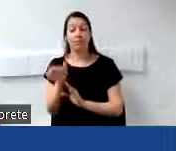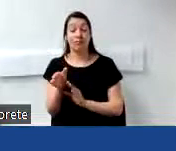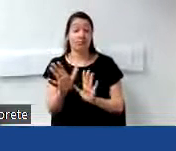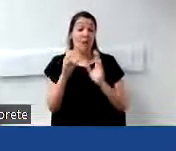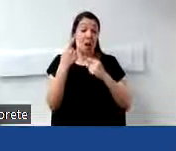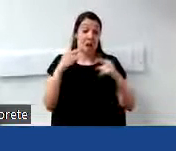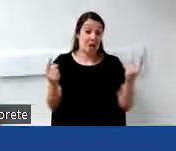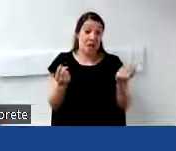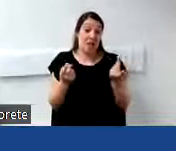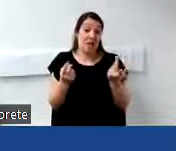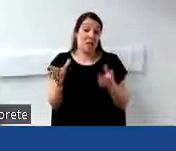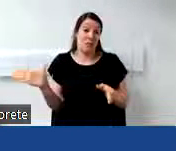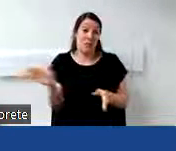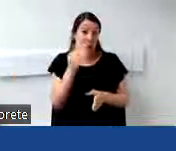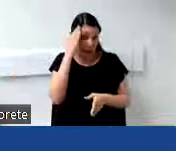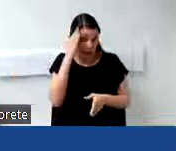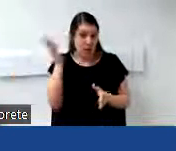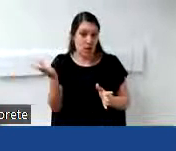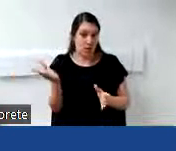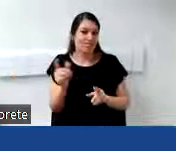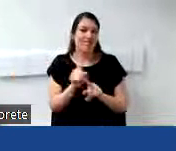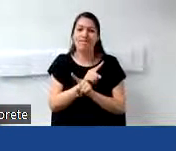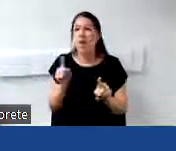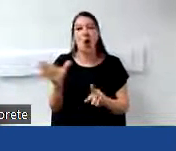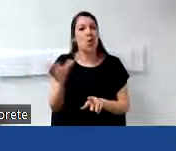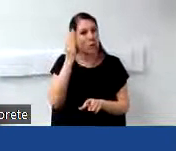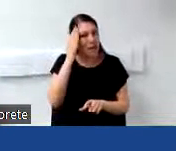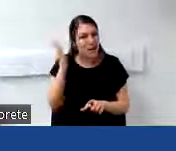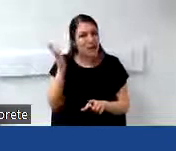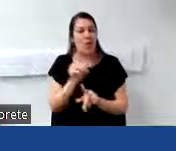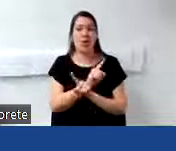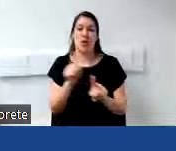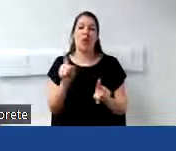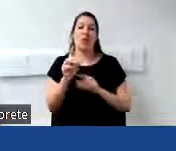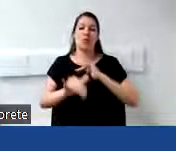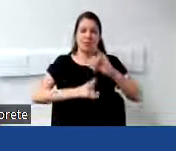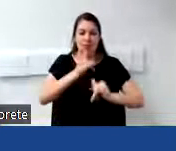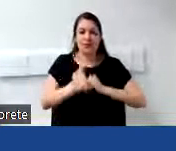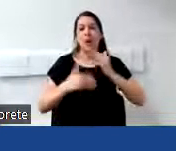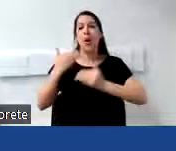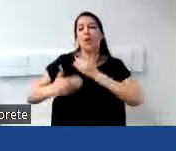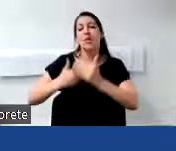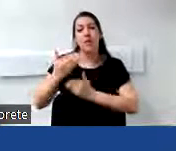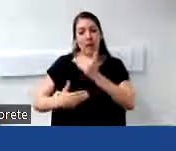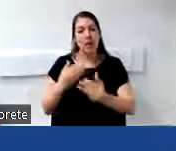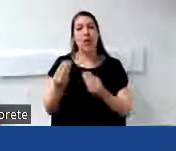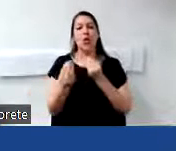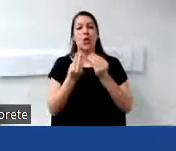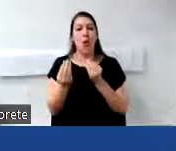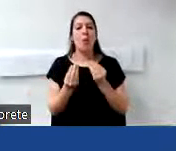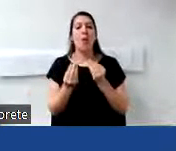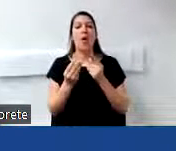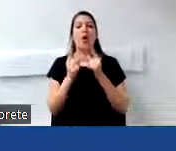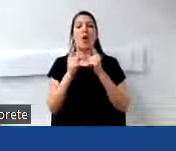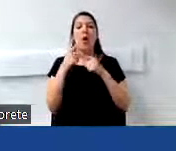cotidianas, entonces, bueno, todo el mundo lo sabe, bueno, no necesariamente, entonces, bueno, facilitar las instrucciones, los procedimientos, qué es lo que va a